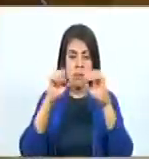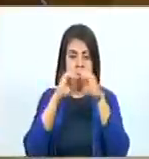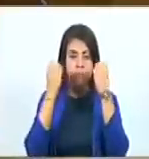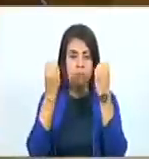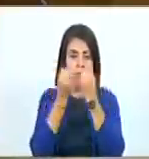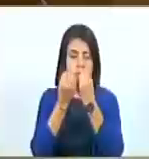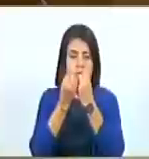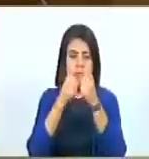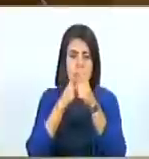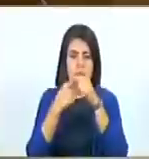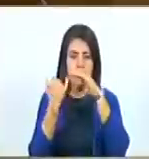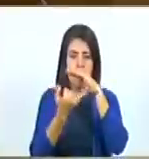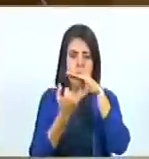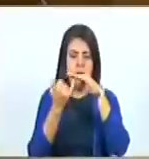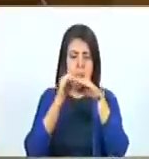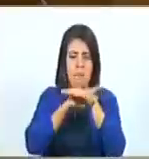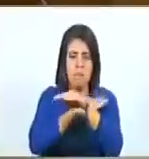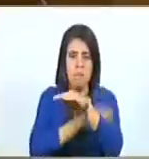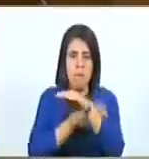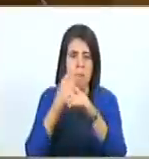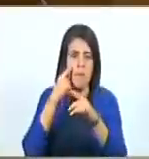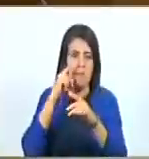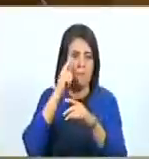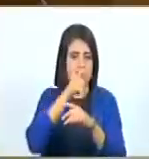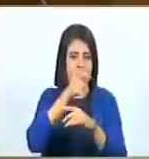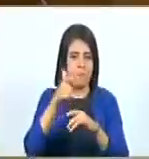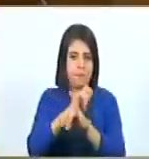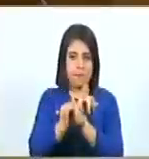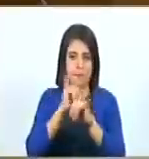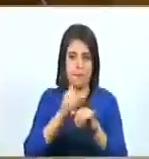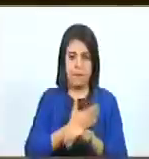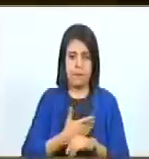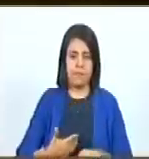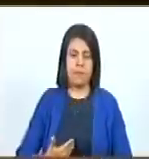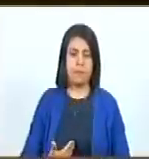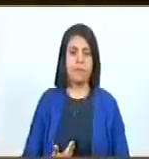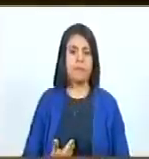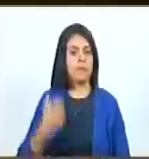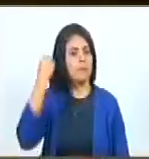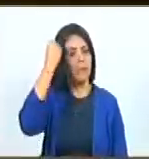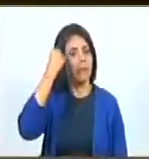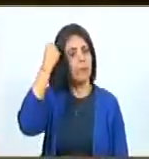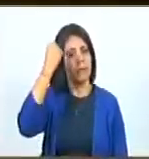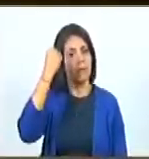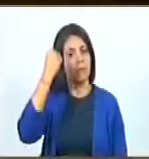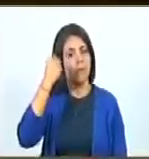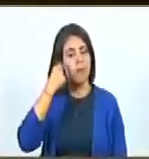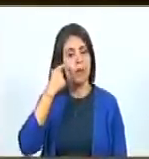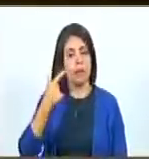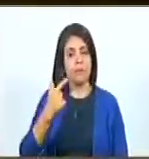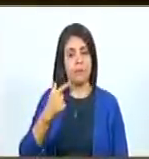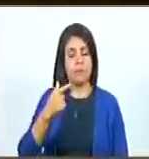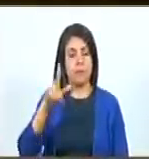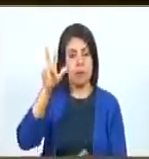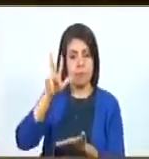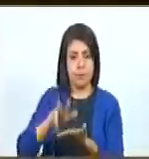organizaciones e instancias del poder popular competentes. Esto, señor presidente. En consideración el epígrafe.